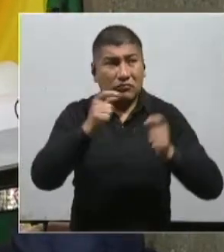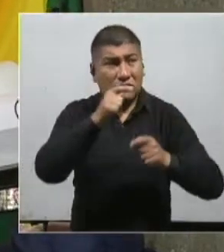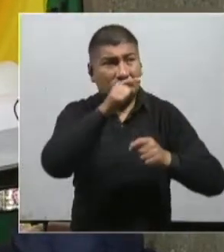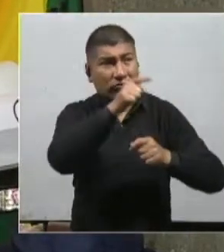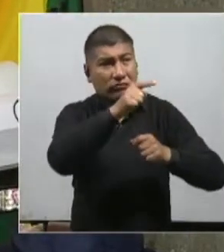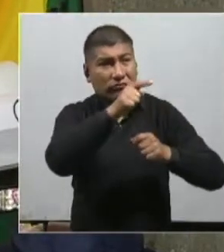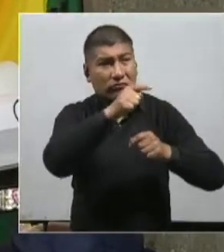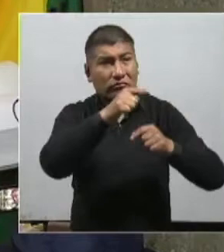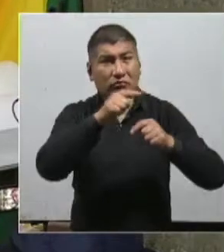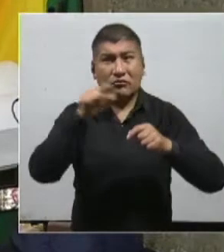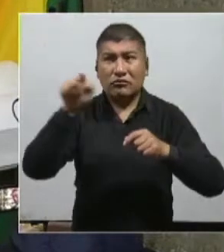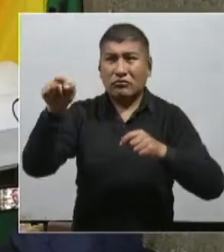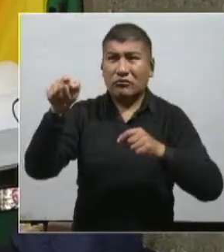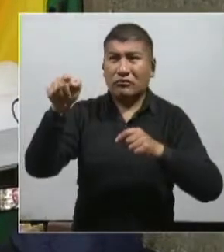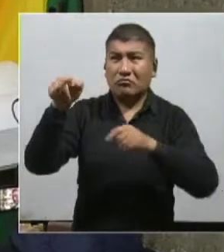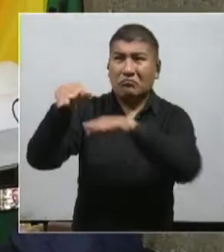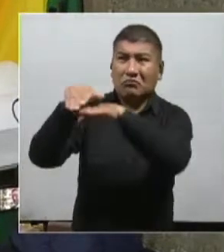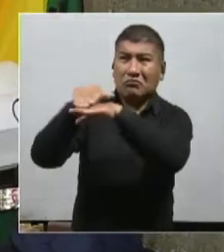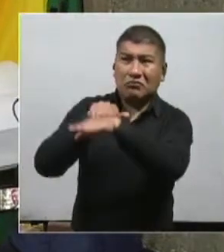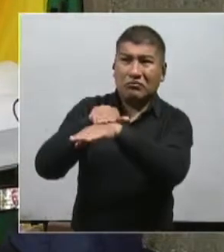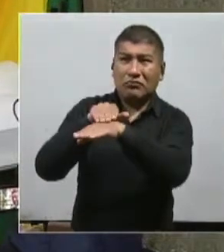pero lerda para otros.